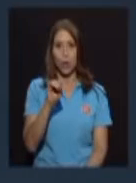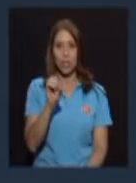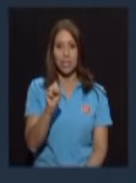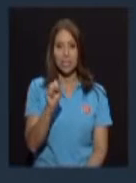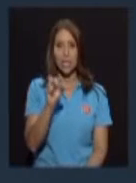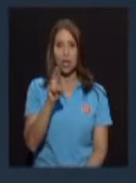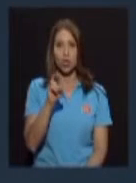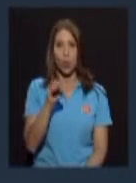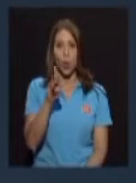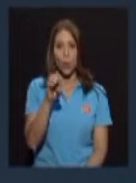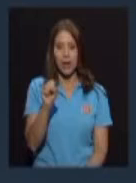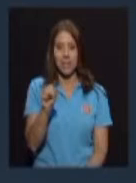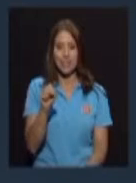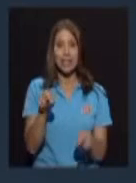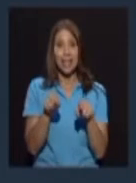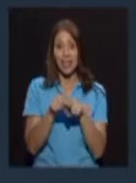además